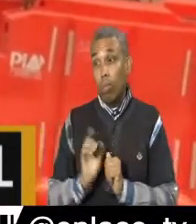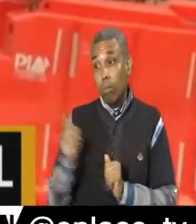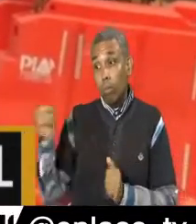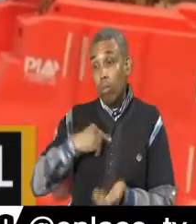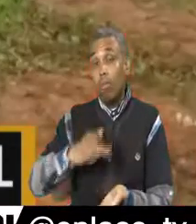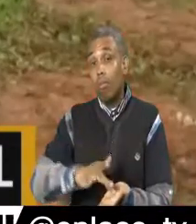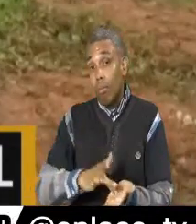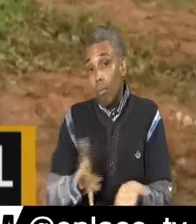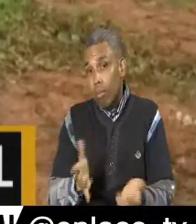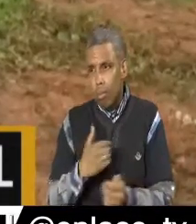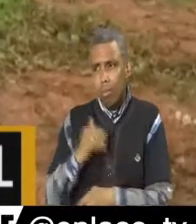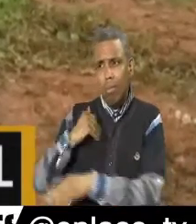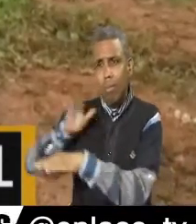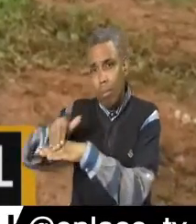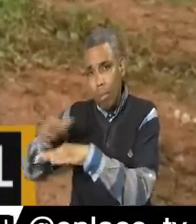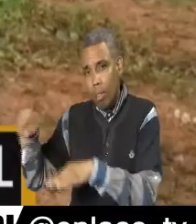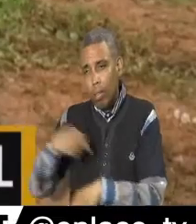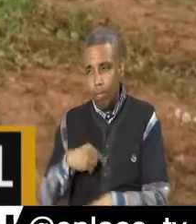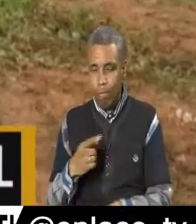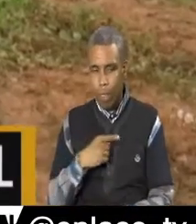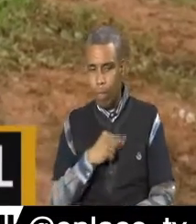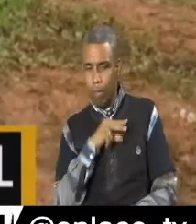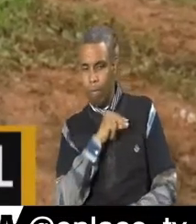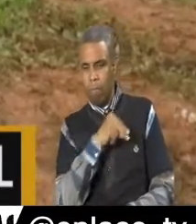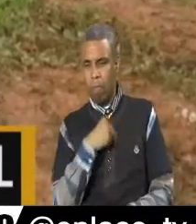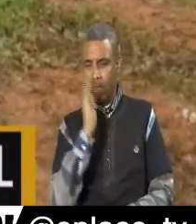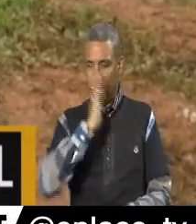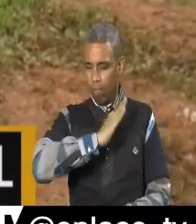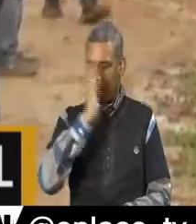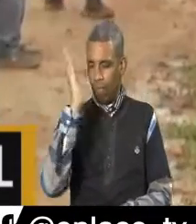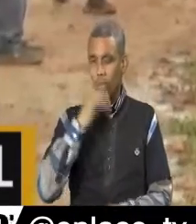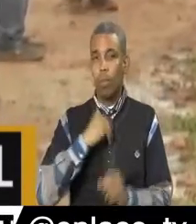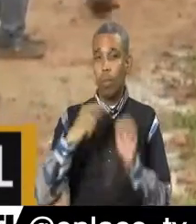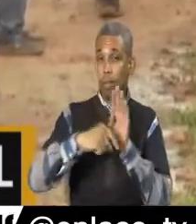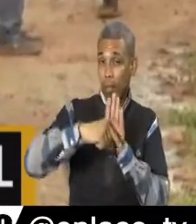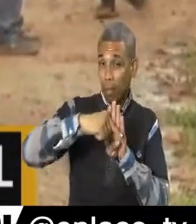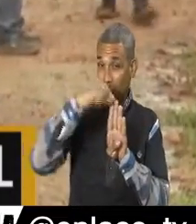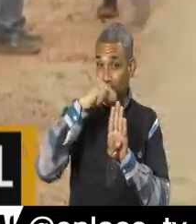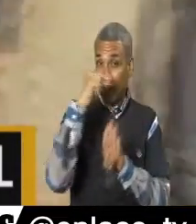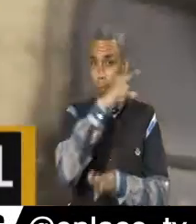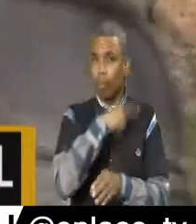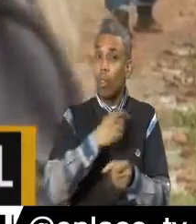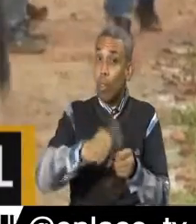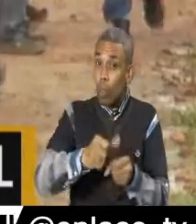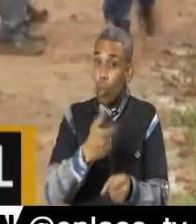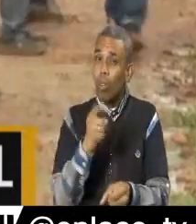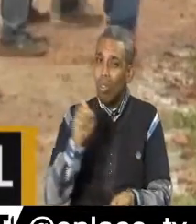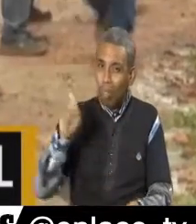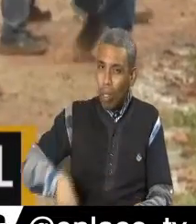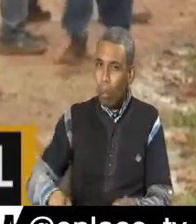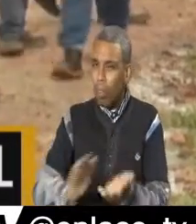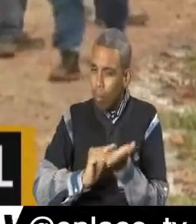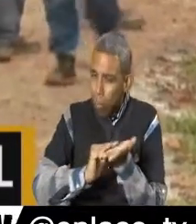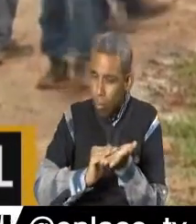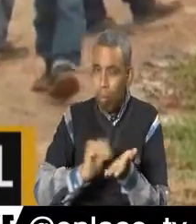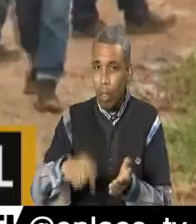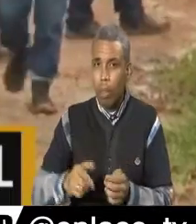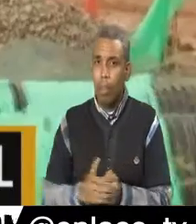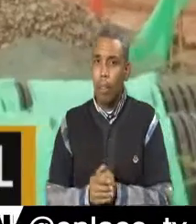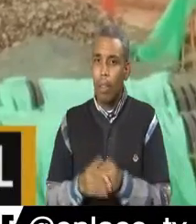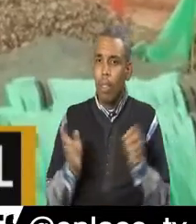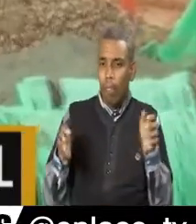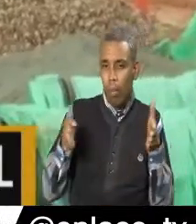sino también con los trabajadores de la obra. Para la Cámara de Comercio de Barranca Bermeja, Ecopetrol debe buscar una salida distinta a la caducidad del contrato o la